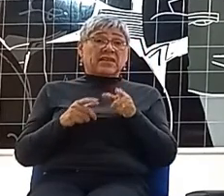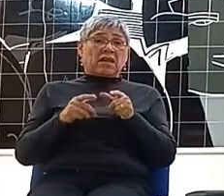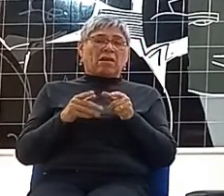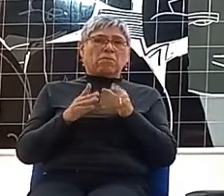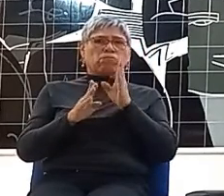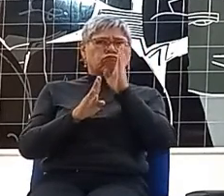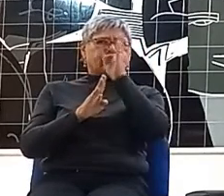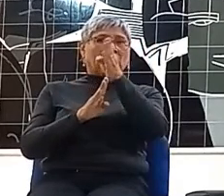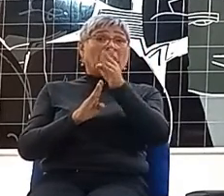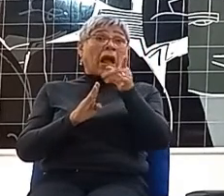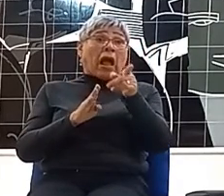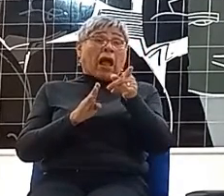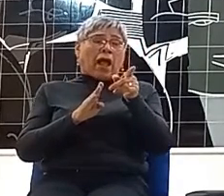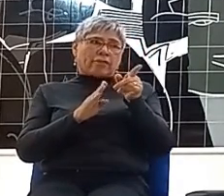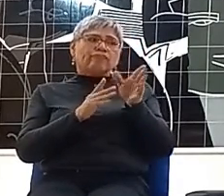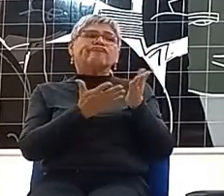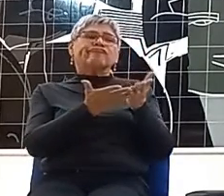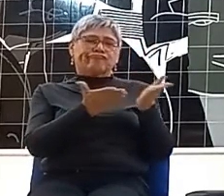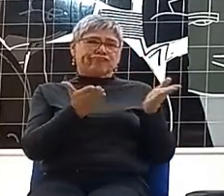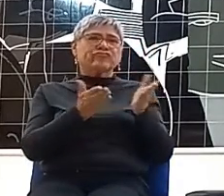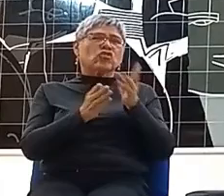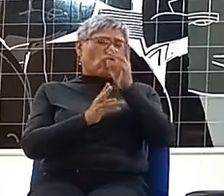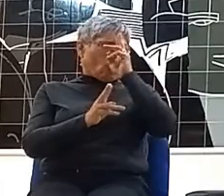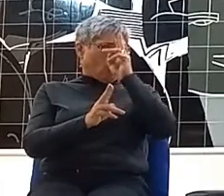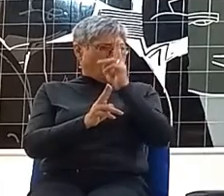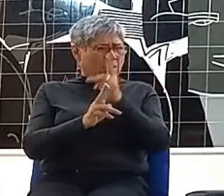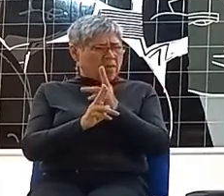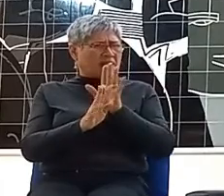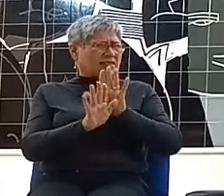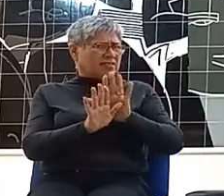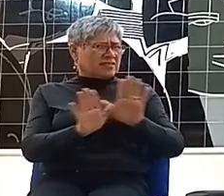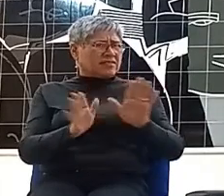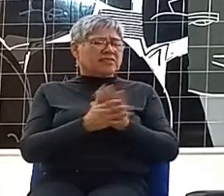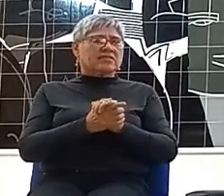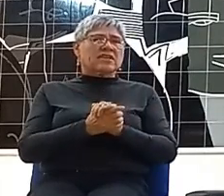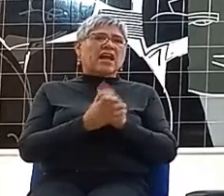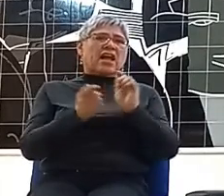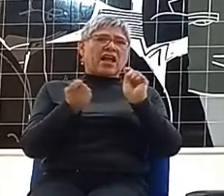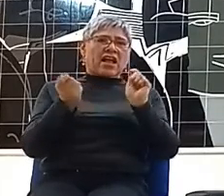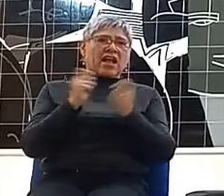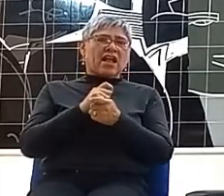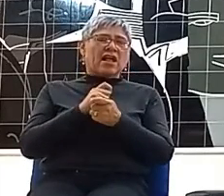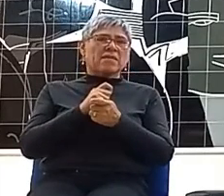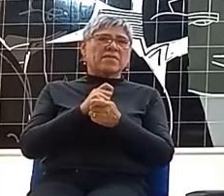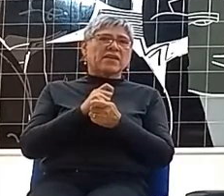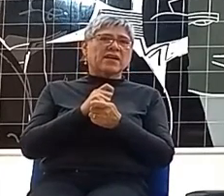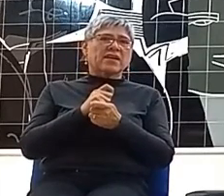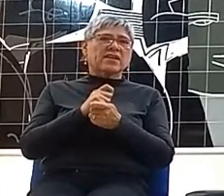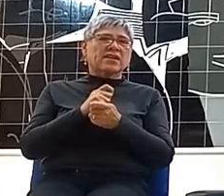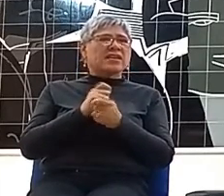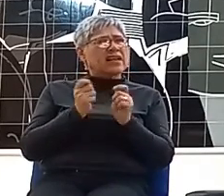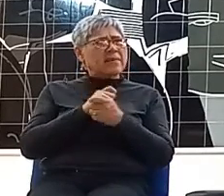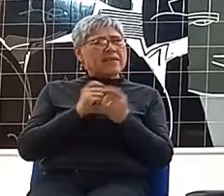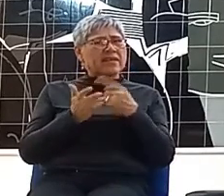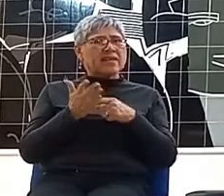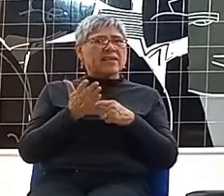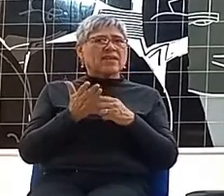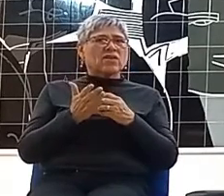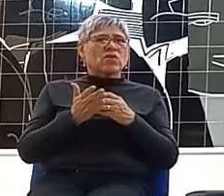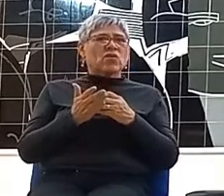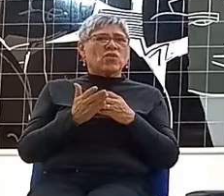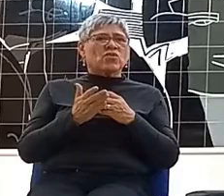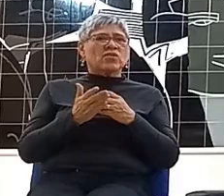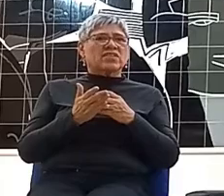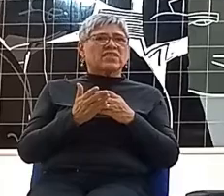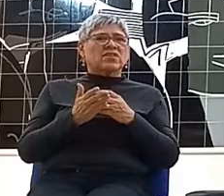más humildes, cambian neveras por utopías de fuego. Quizá no cuenten